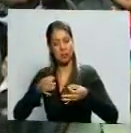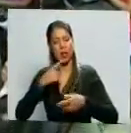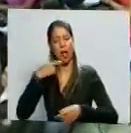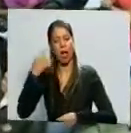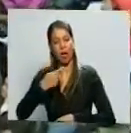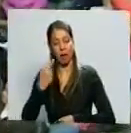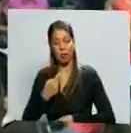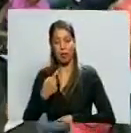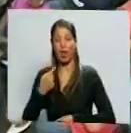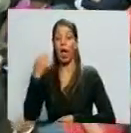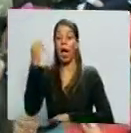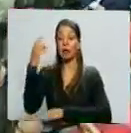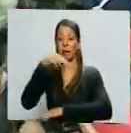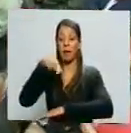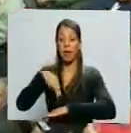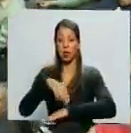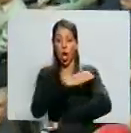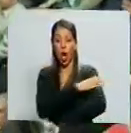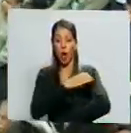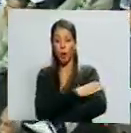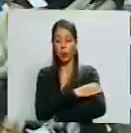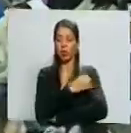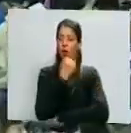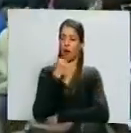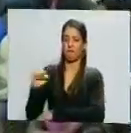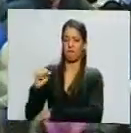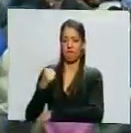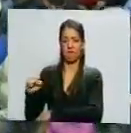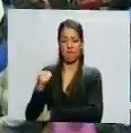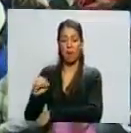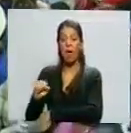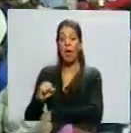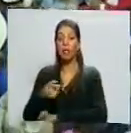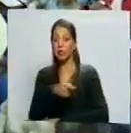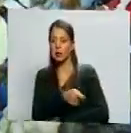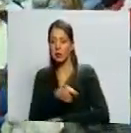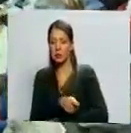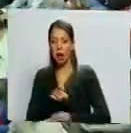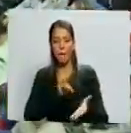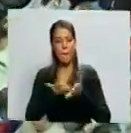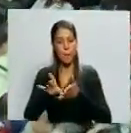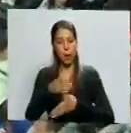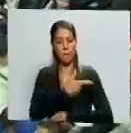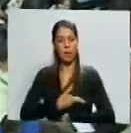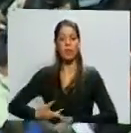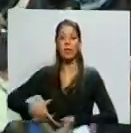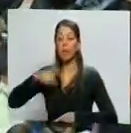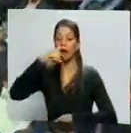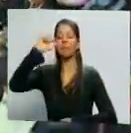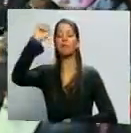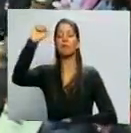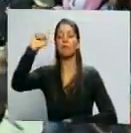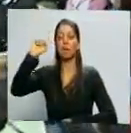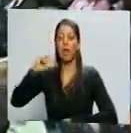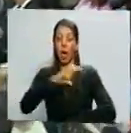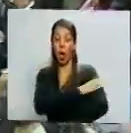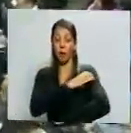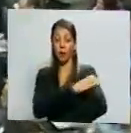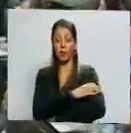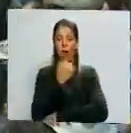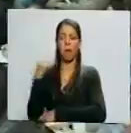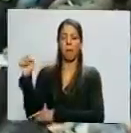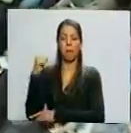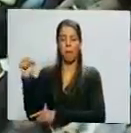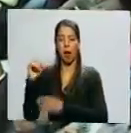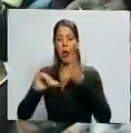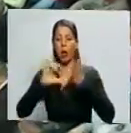desacato de la Asamblea Nacional, empeñada en derrocar al presidente constitucional de Venezuela, violando de manera flagrante los preceptos de la